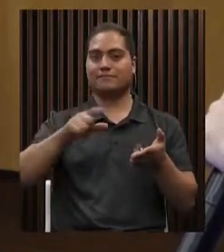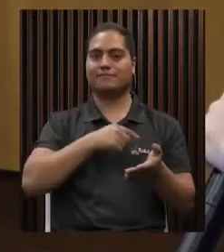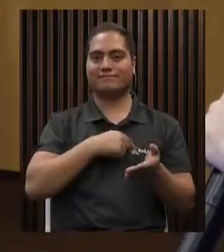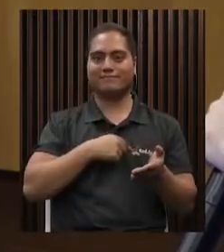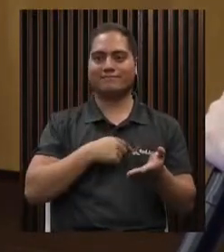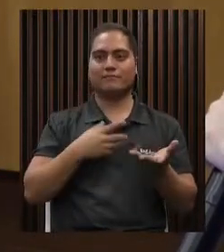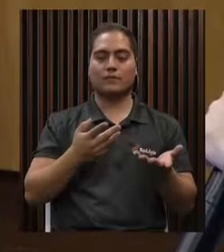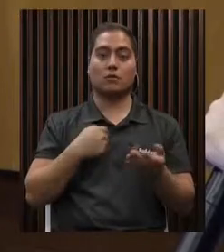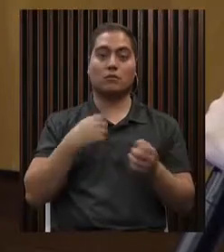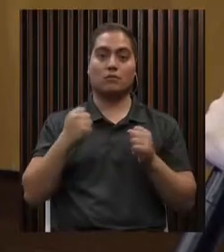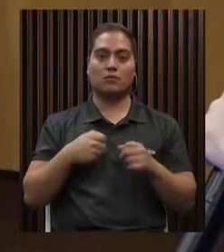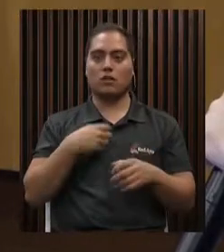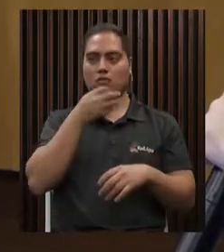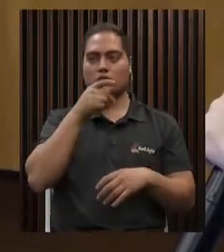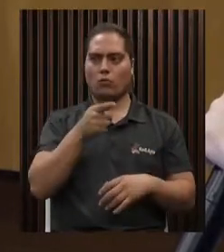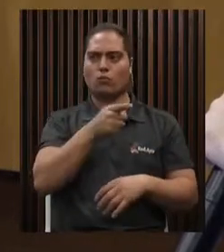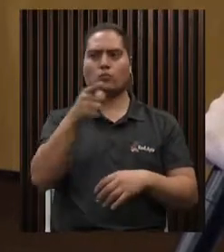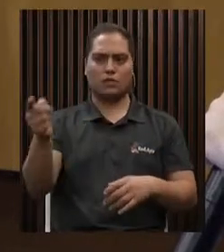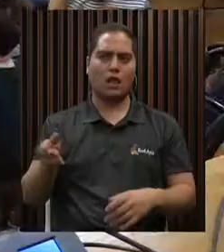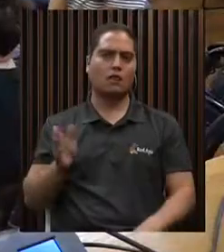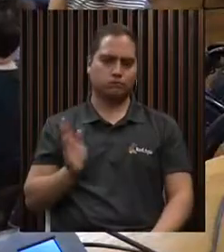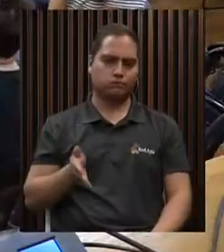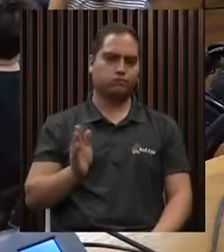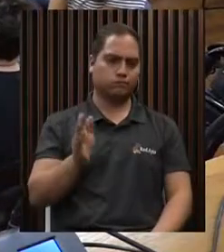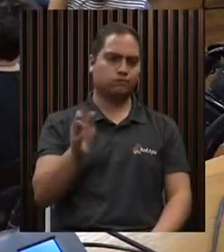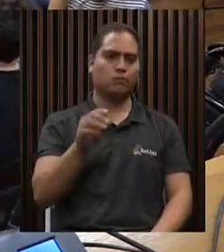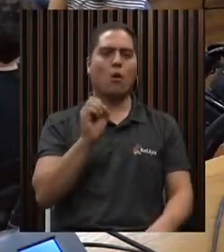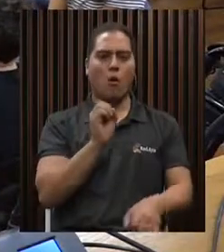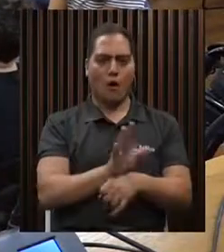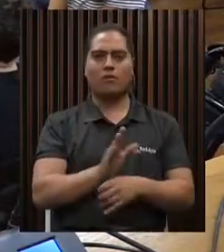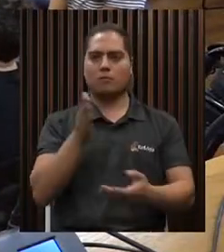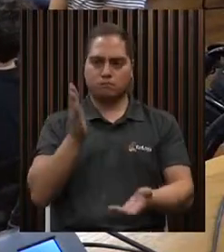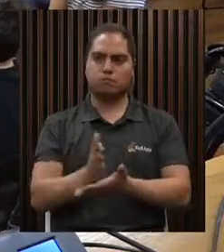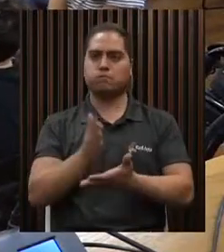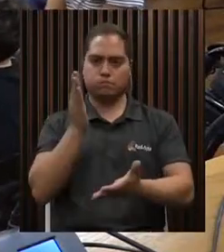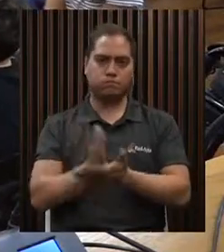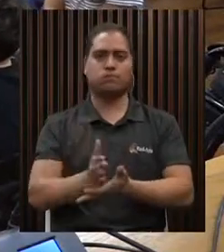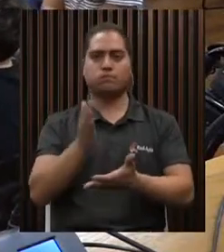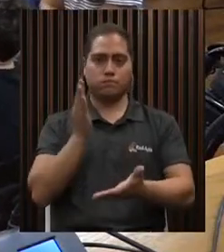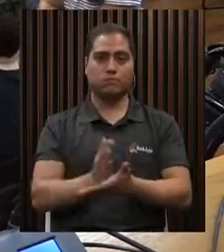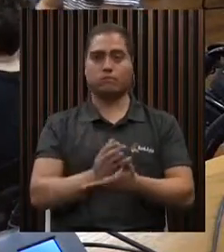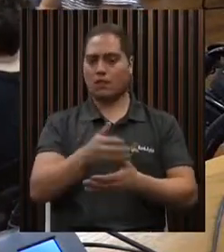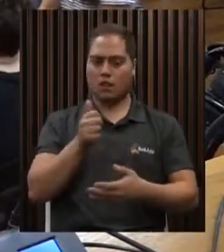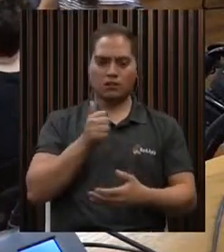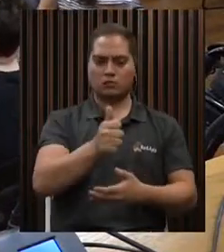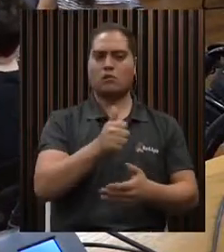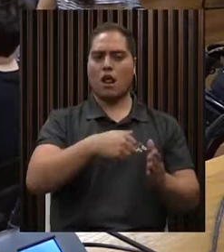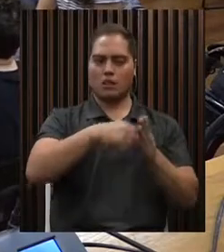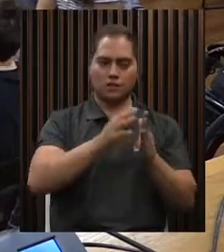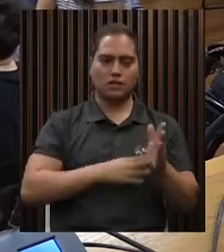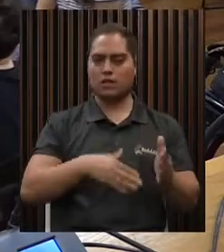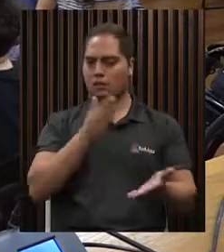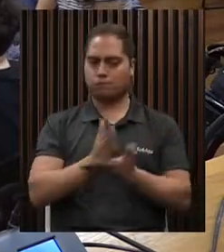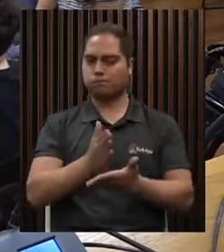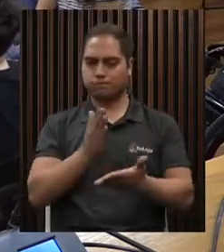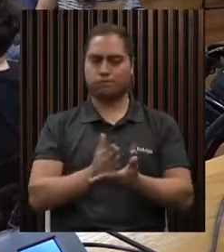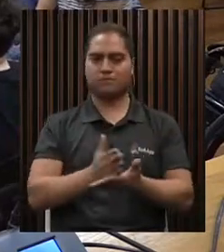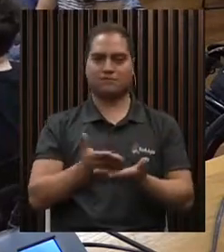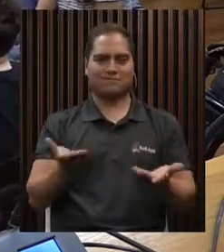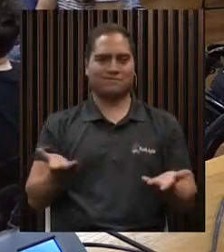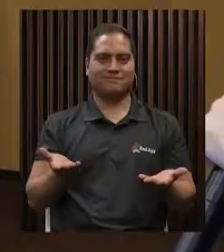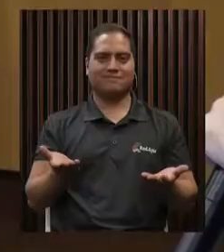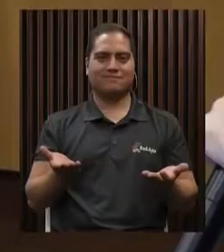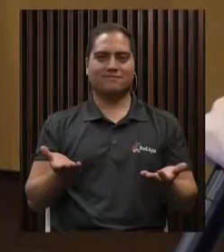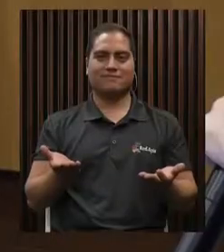puedo decir, ustedes tienen que seguir esta obra de una manera muy rígida y tienen que seguir la dirección artística. Y claro,